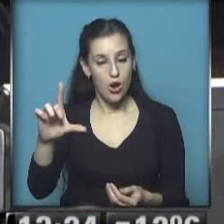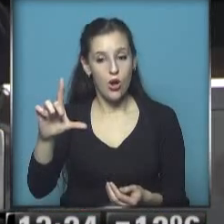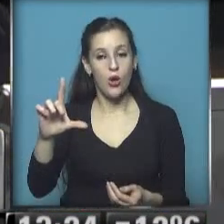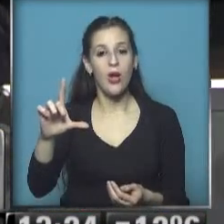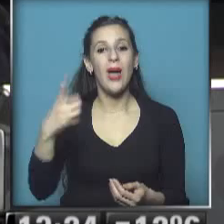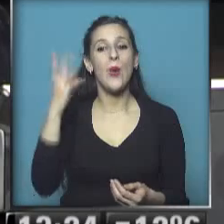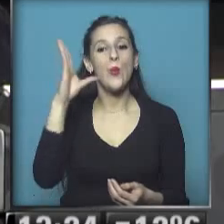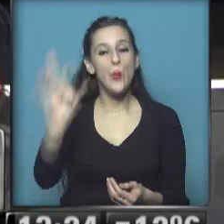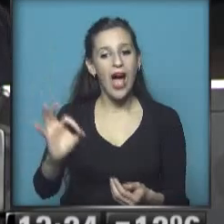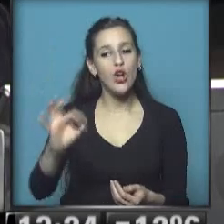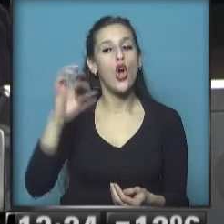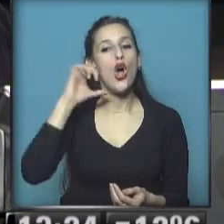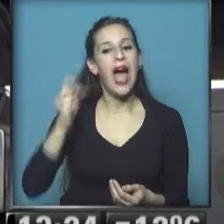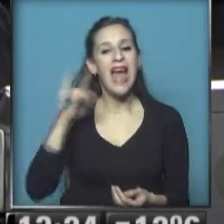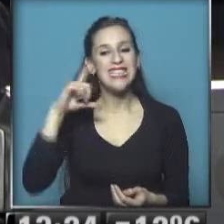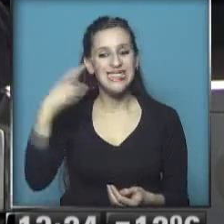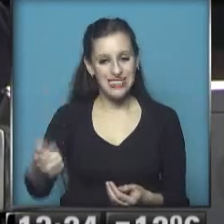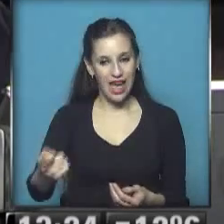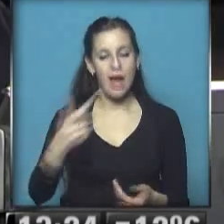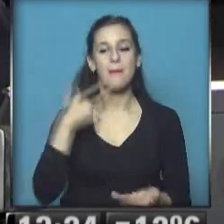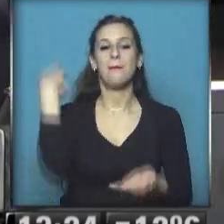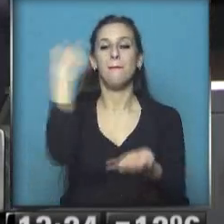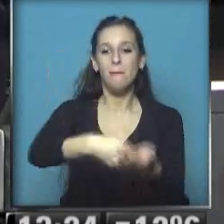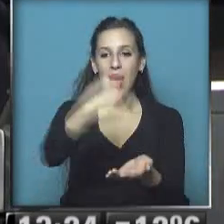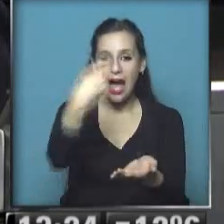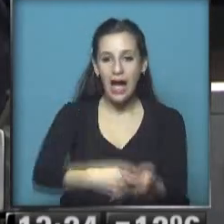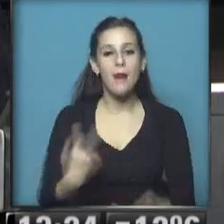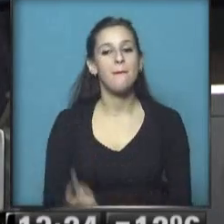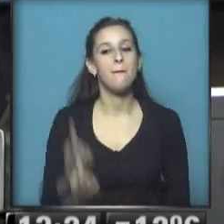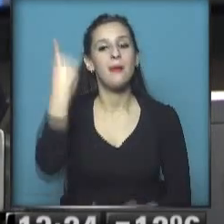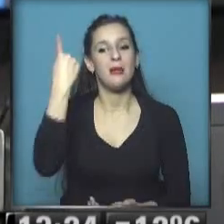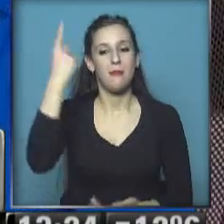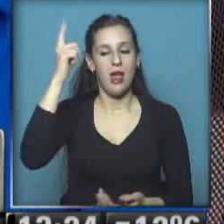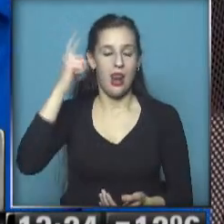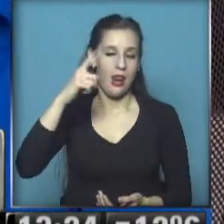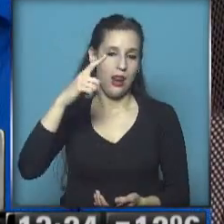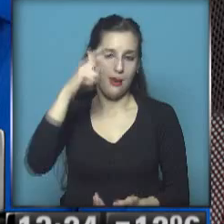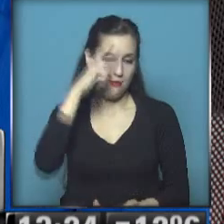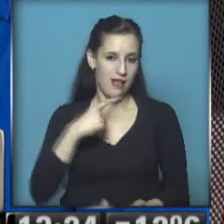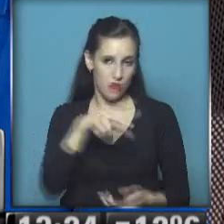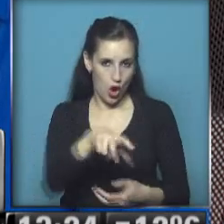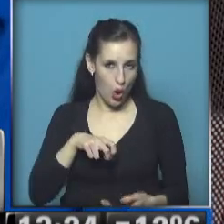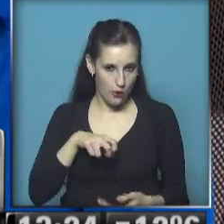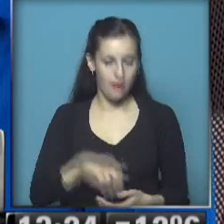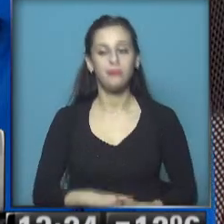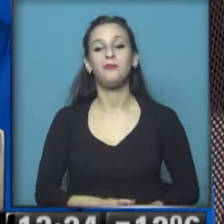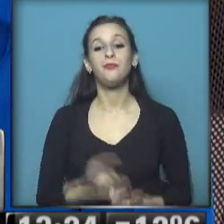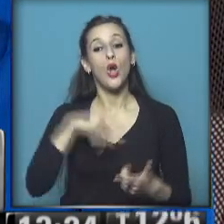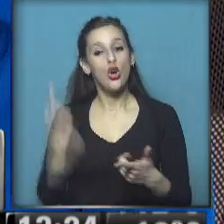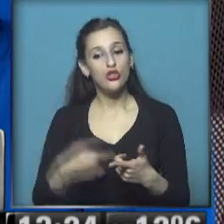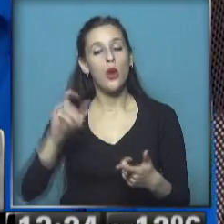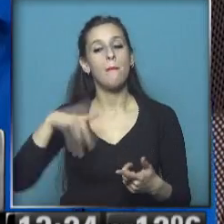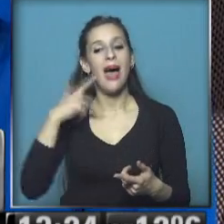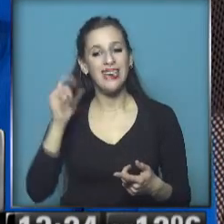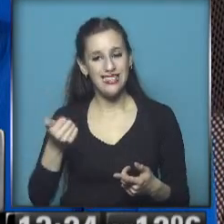banco de galicia te vamos a estar pagando tu primer programa buena noticia otro de los casos maría leonor benítez ella